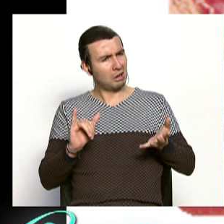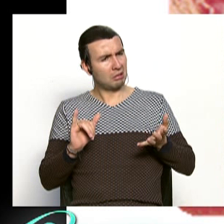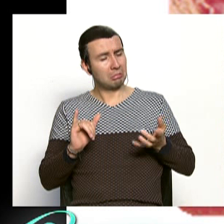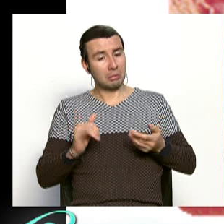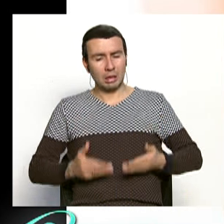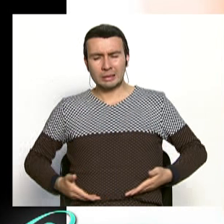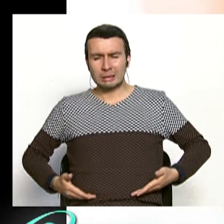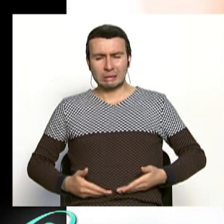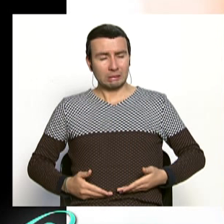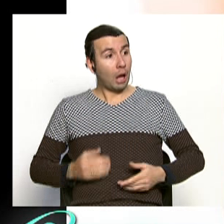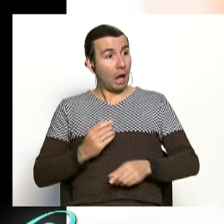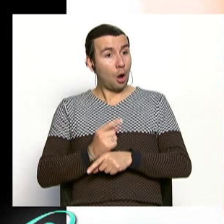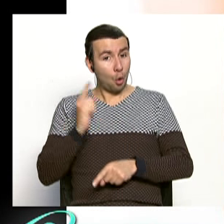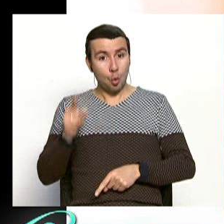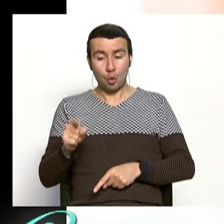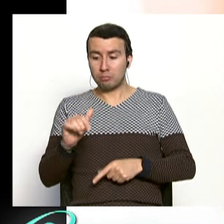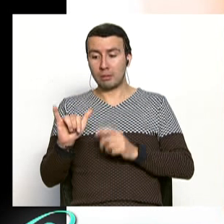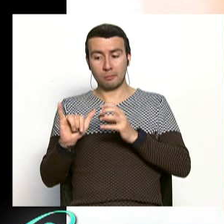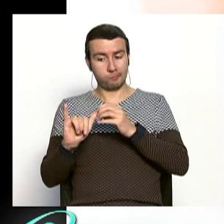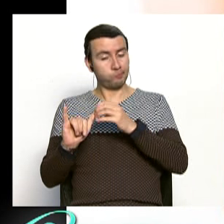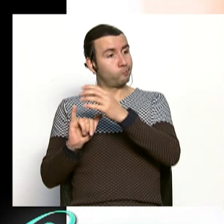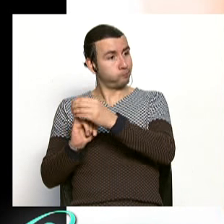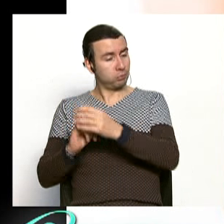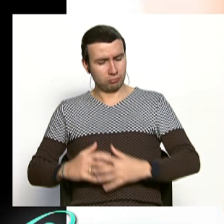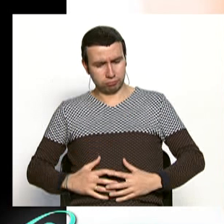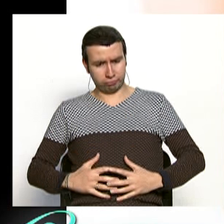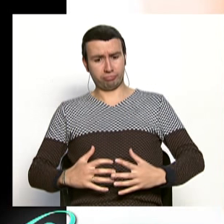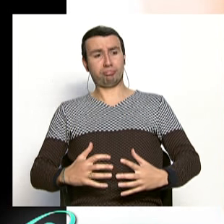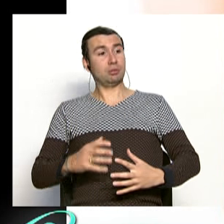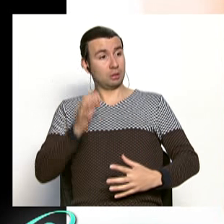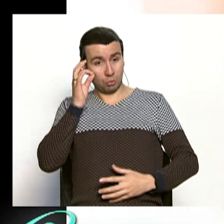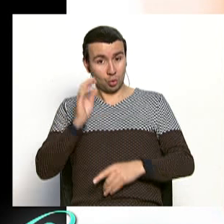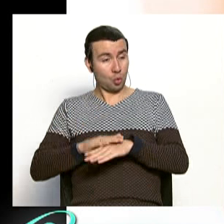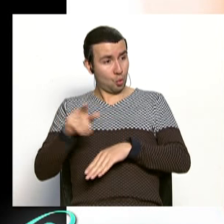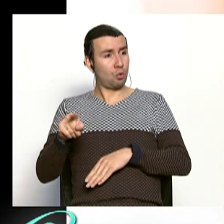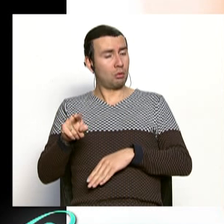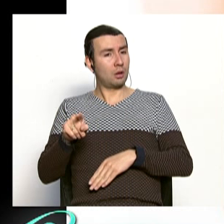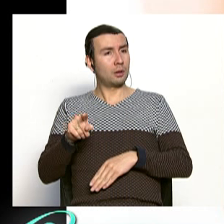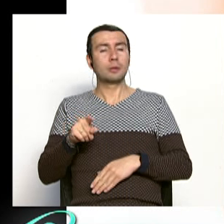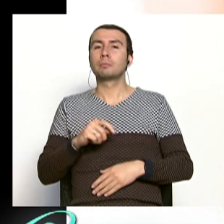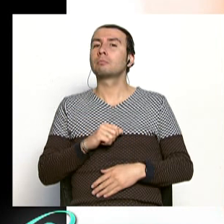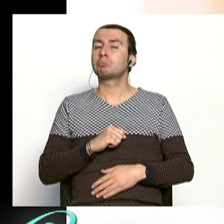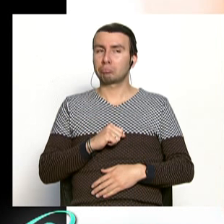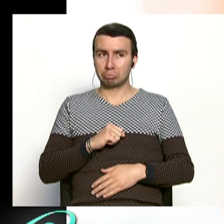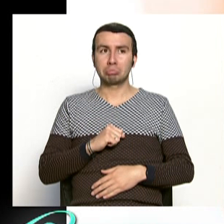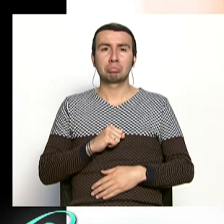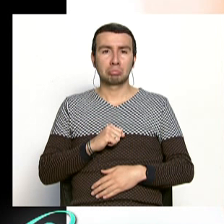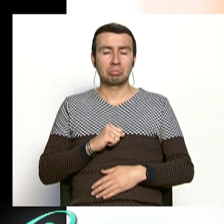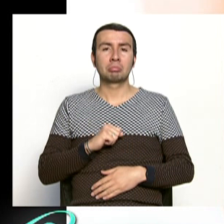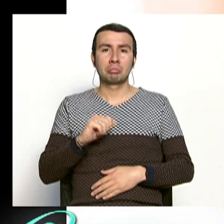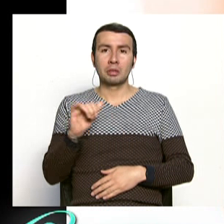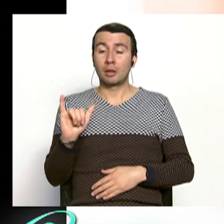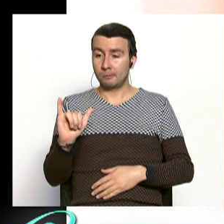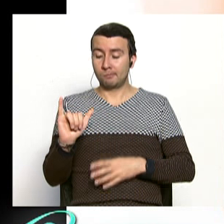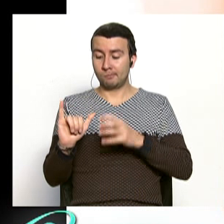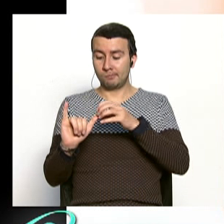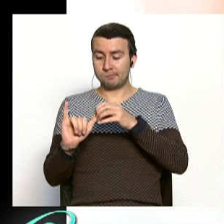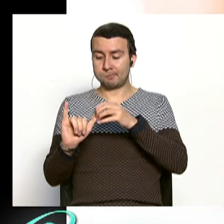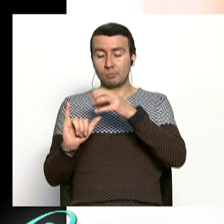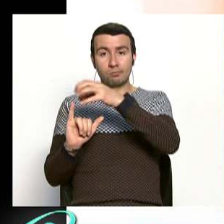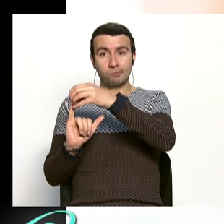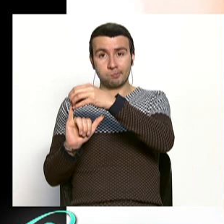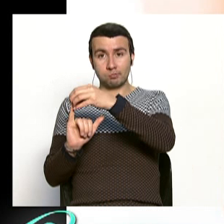de dolor pico inflamatorio sí eh el ovario es es uno es una parte de